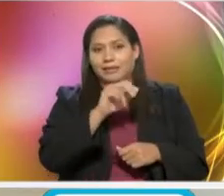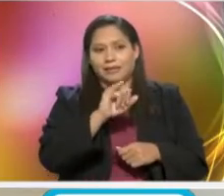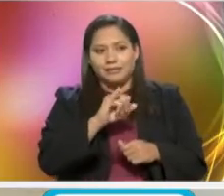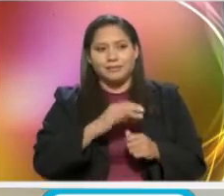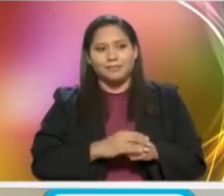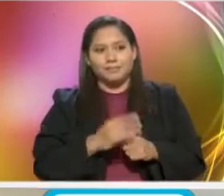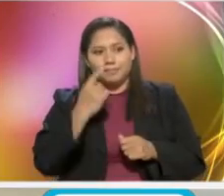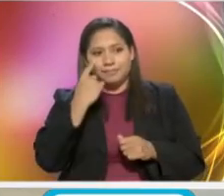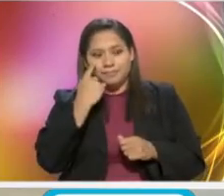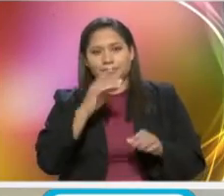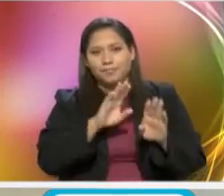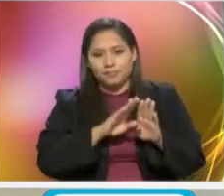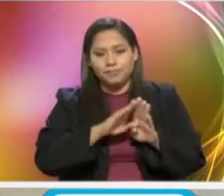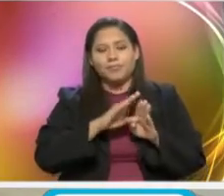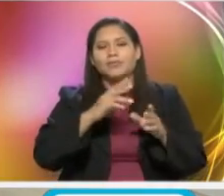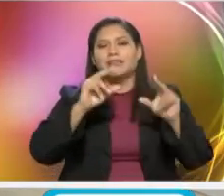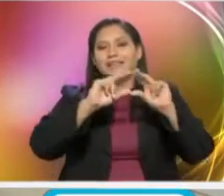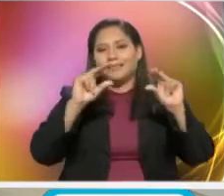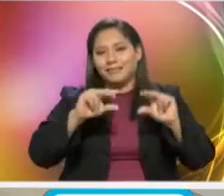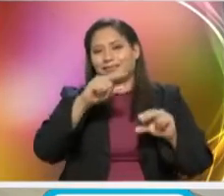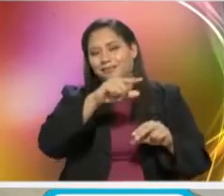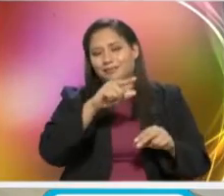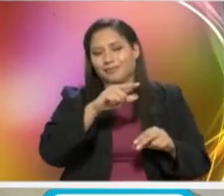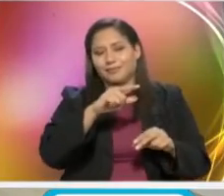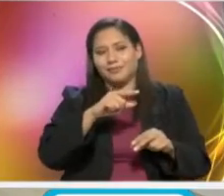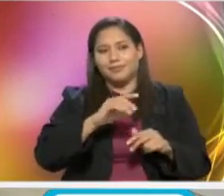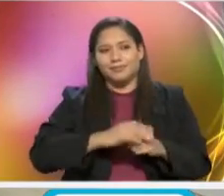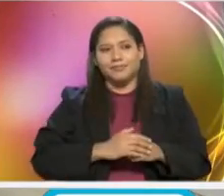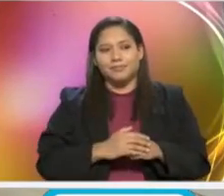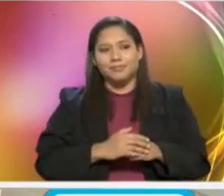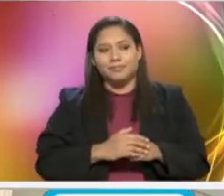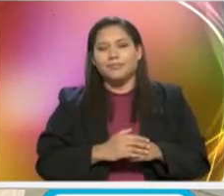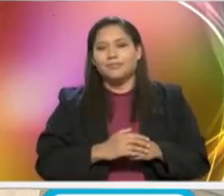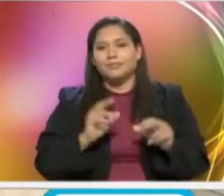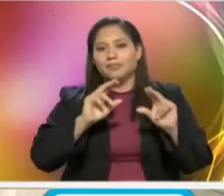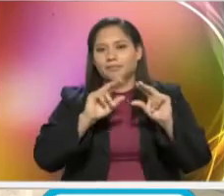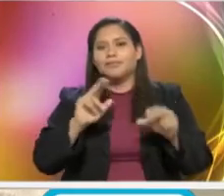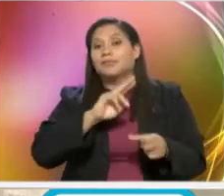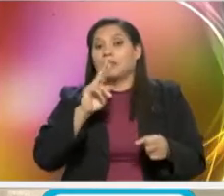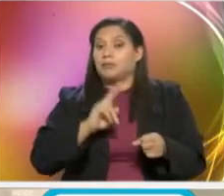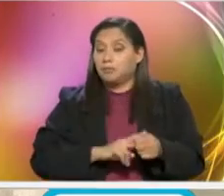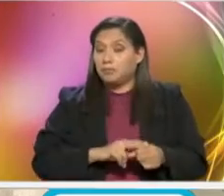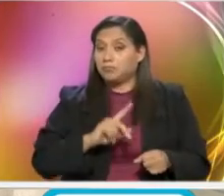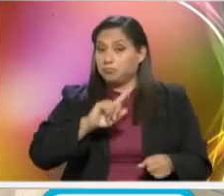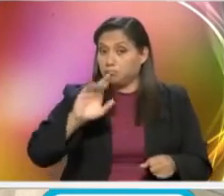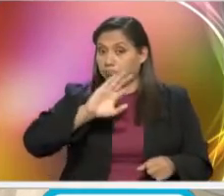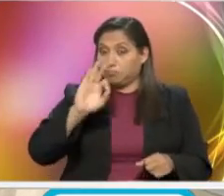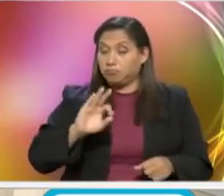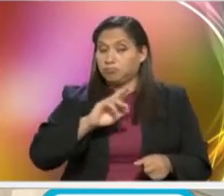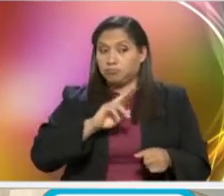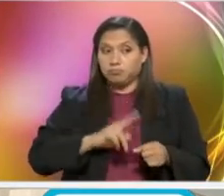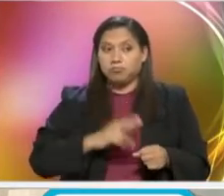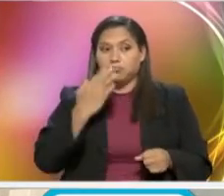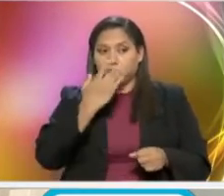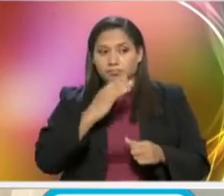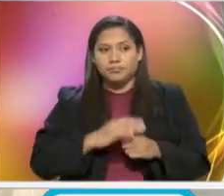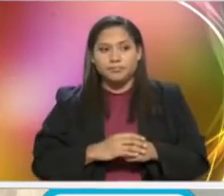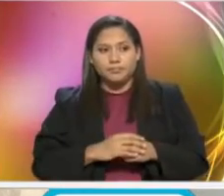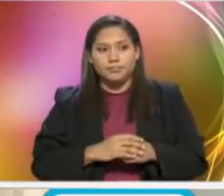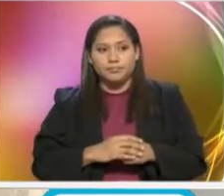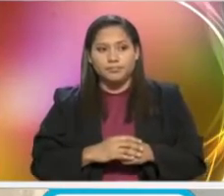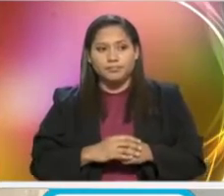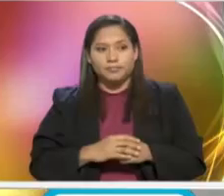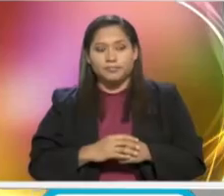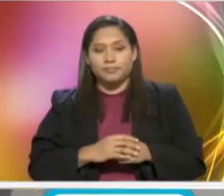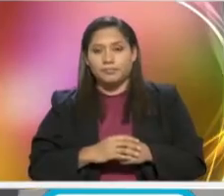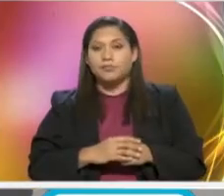tal queda. Como un Ah, mousse. como un Y natural además. Sí, 100% natural. Queda riquísimo. Muy nutritivo. De postre queda súper